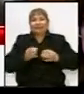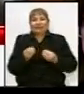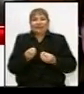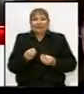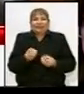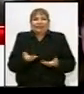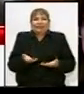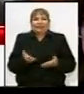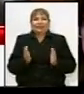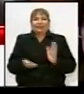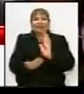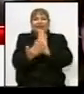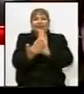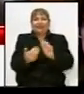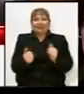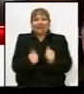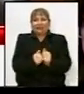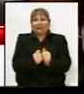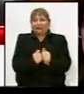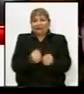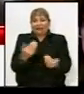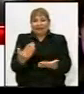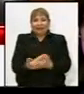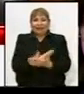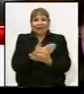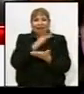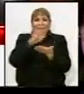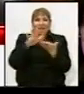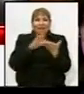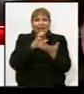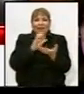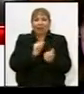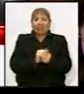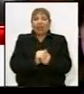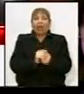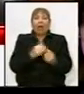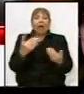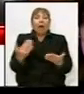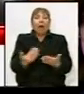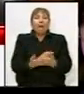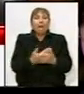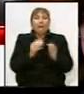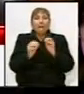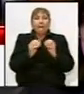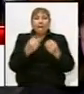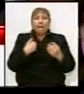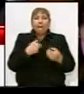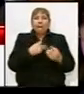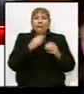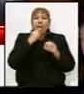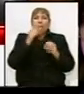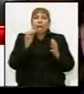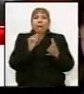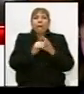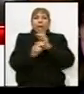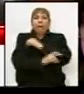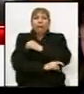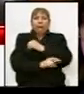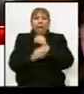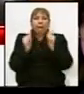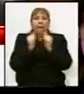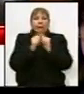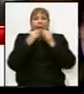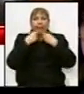enfrentar el tema del manejo medioambiental las grandes inversiones nosotros somos un país básicamente que